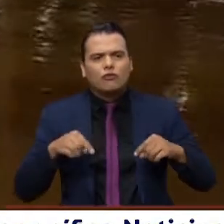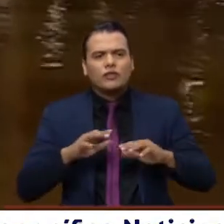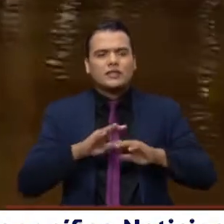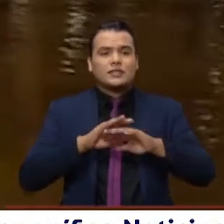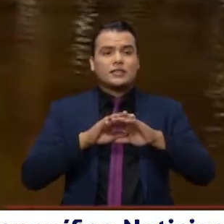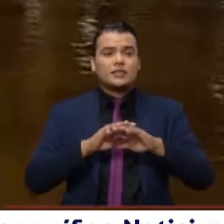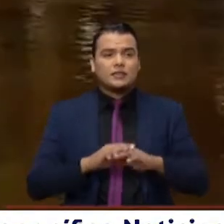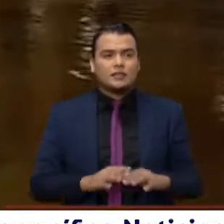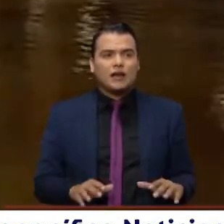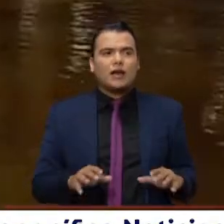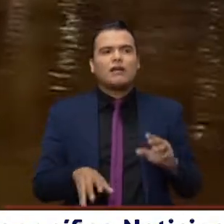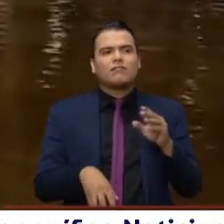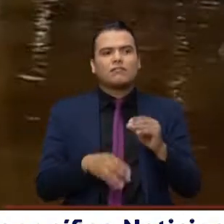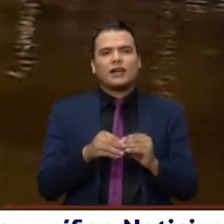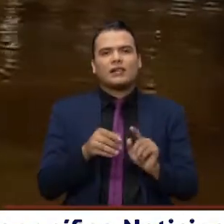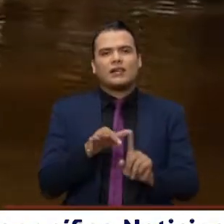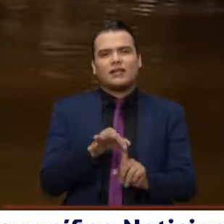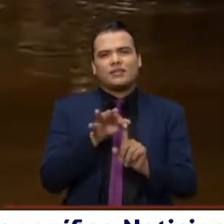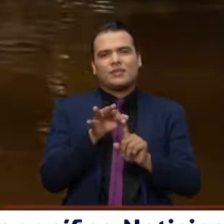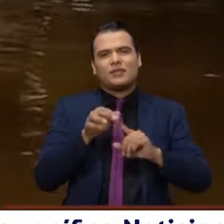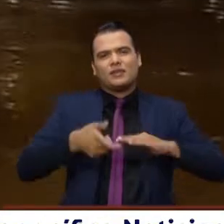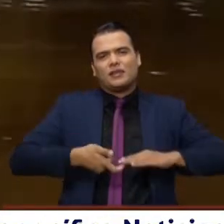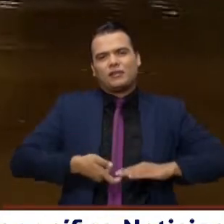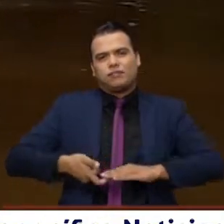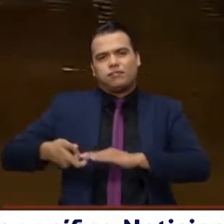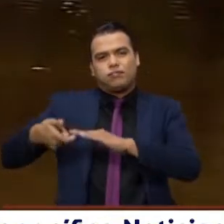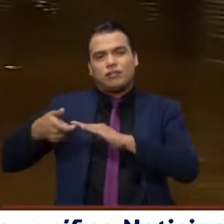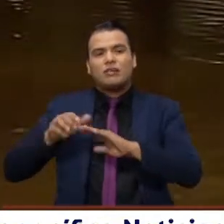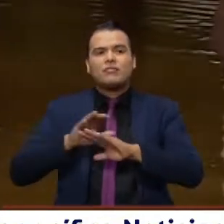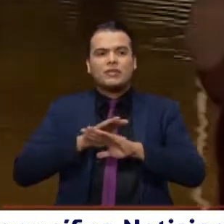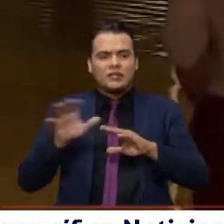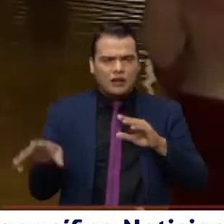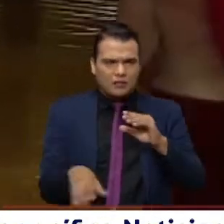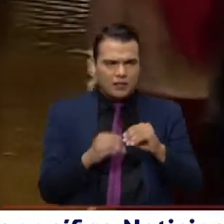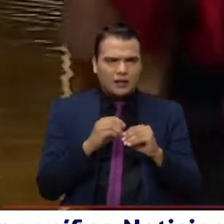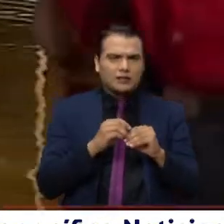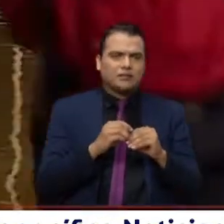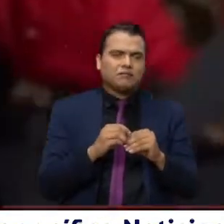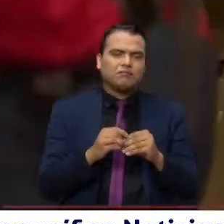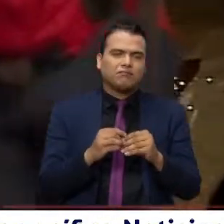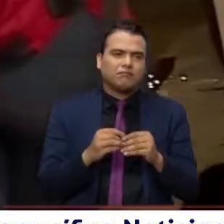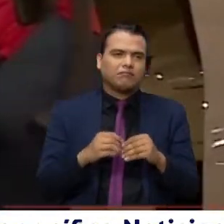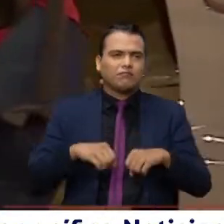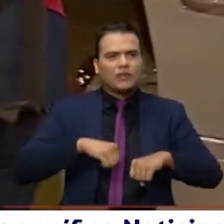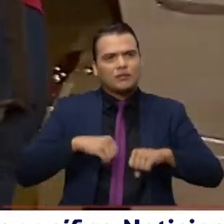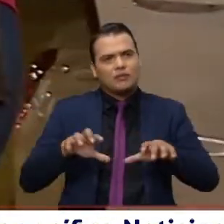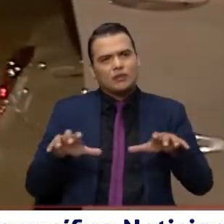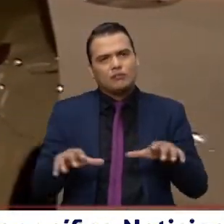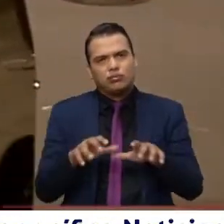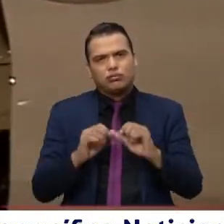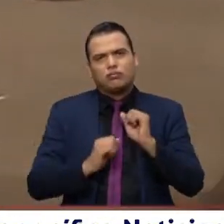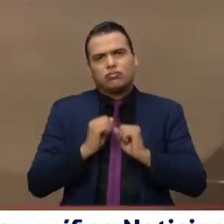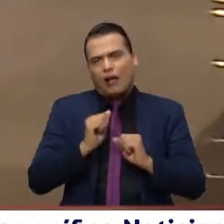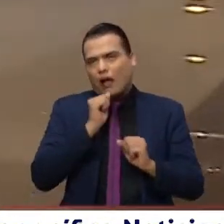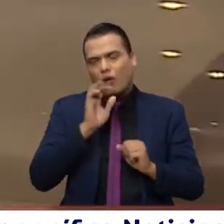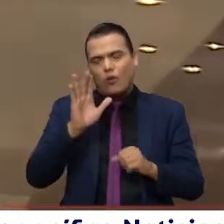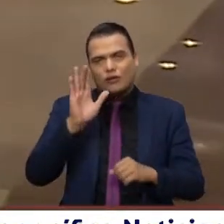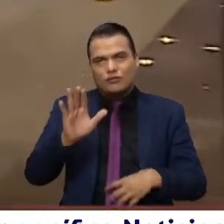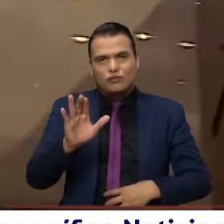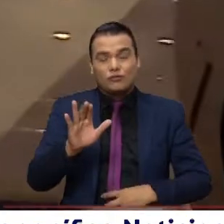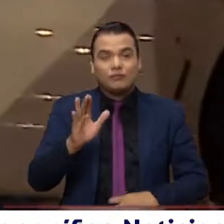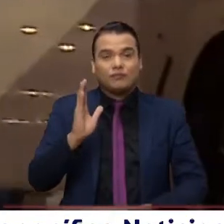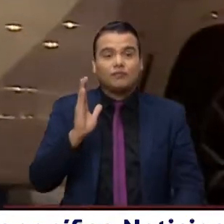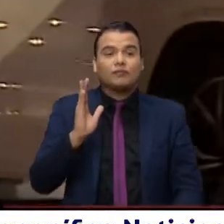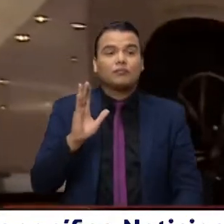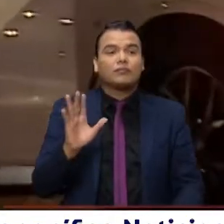llegaron los carros que van a realizar la labor, por supuesto, para sacar del agua los que se encuentran en este momento